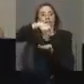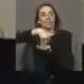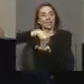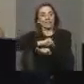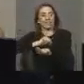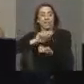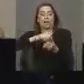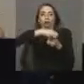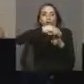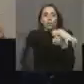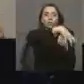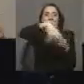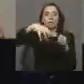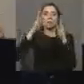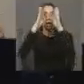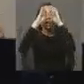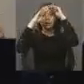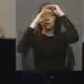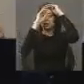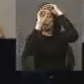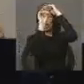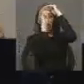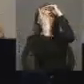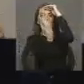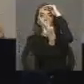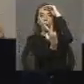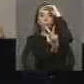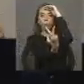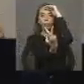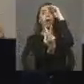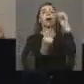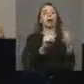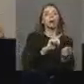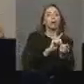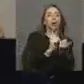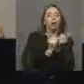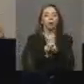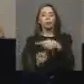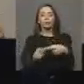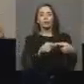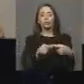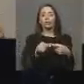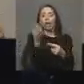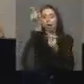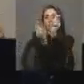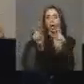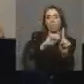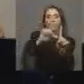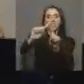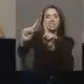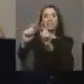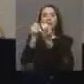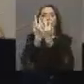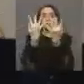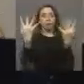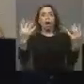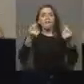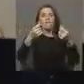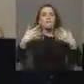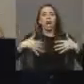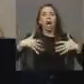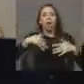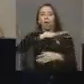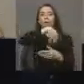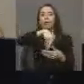cuenta de un cambio de paradigma. Se va transitando hacia una sociedad que valora lo distinto y la heterogeneidad al